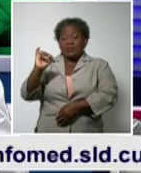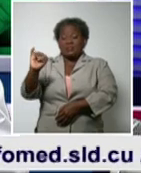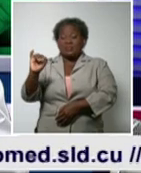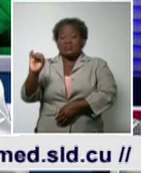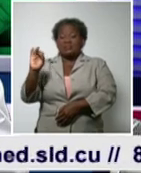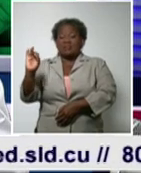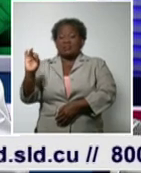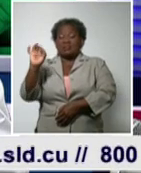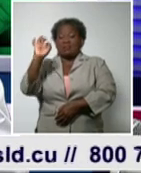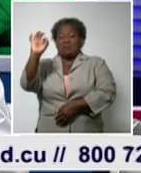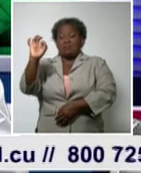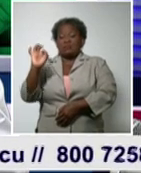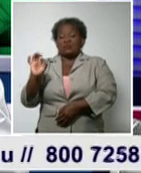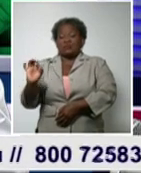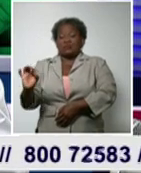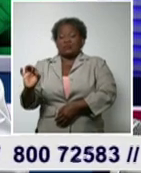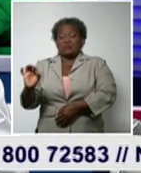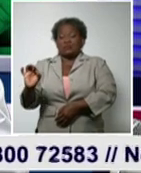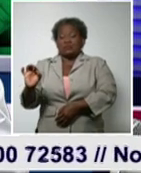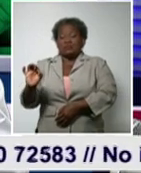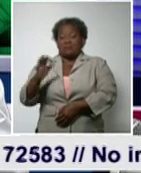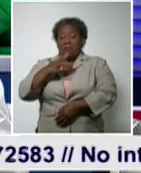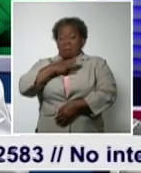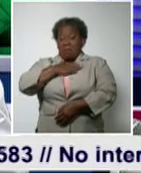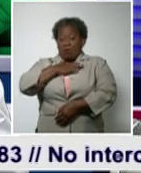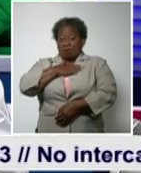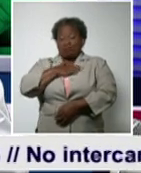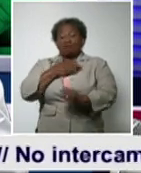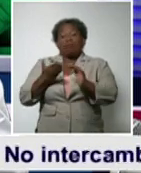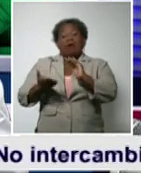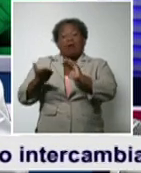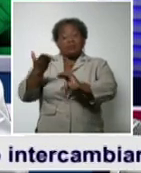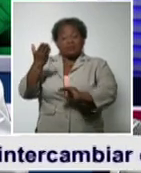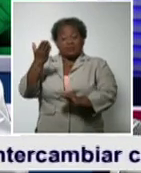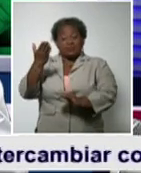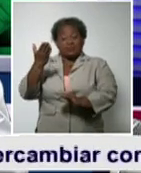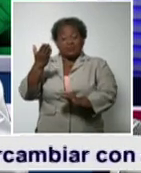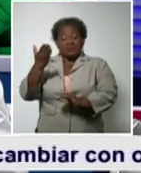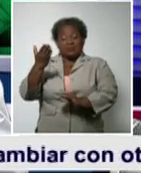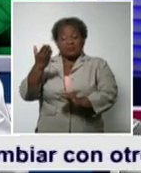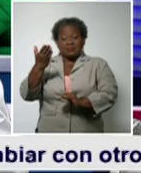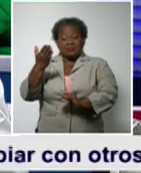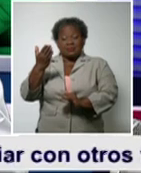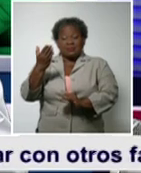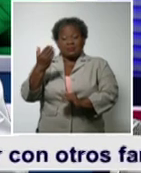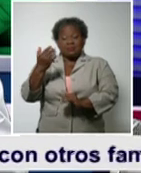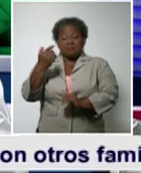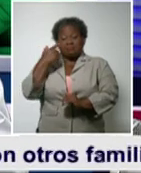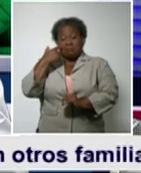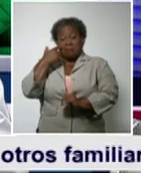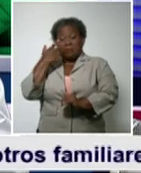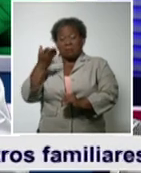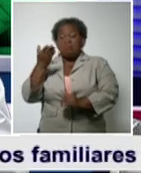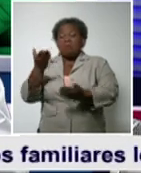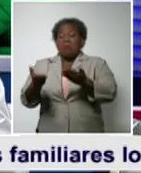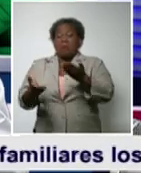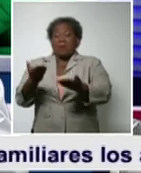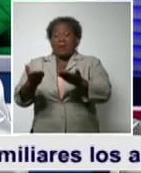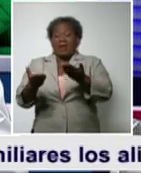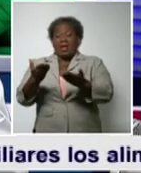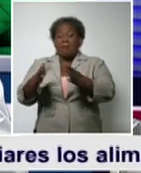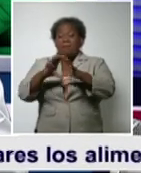0,67%, que para nosotros es alta y vamos a reducirla, pero si la comparamos con el mundo